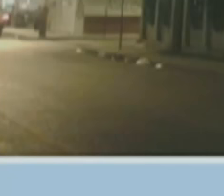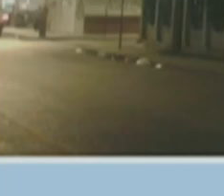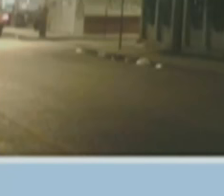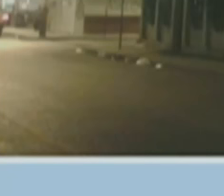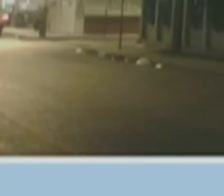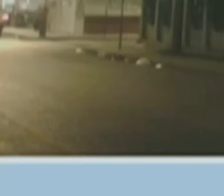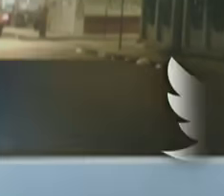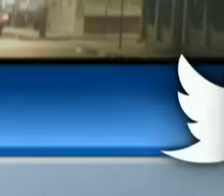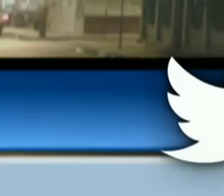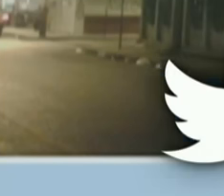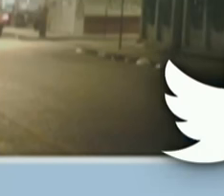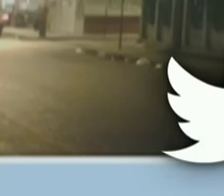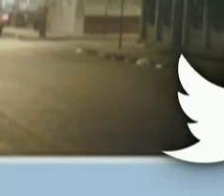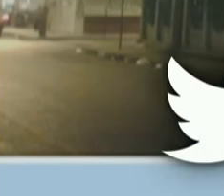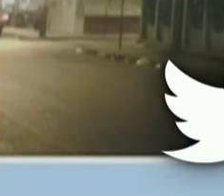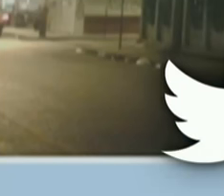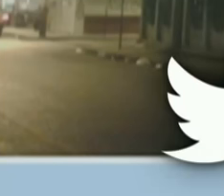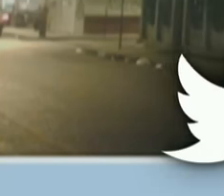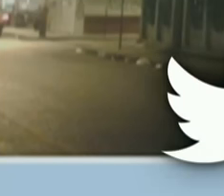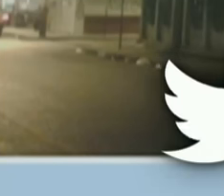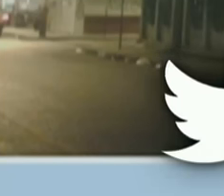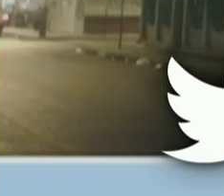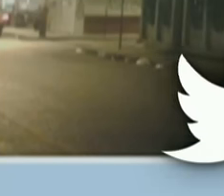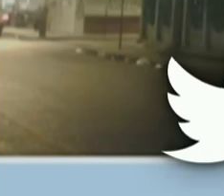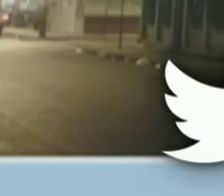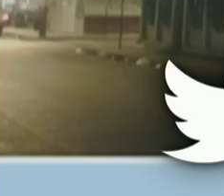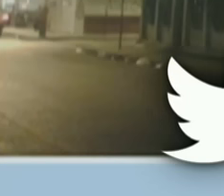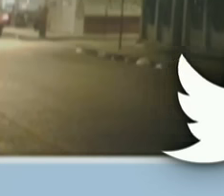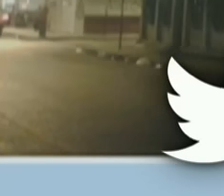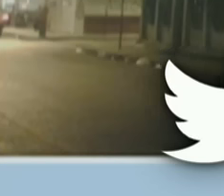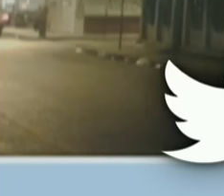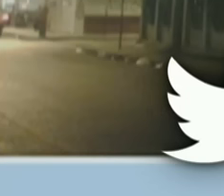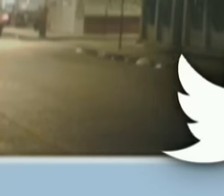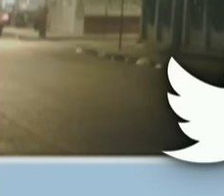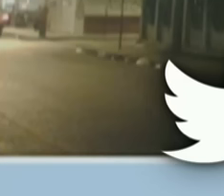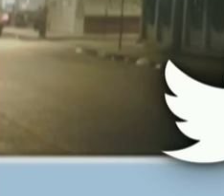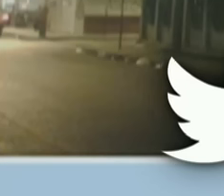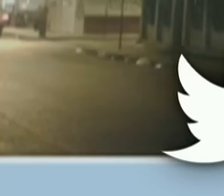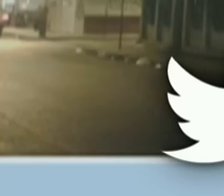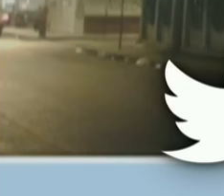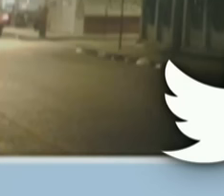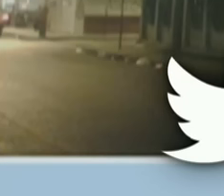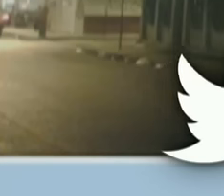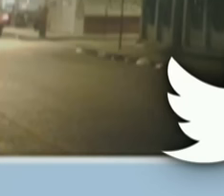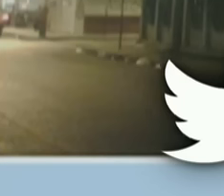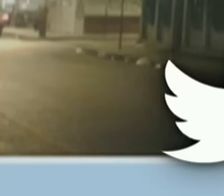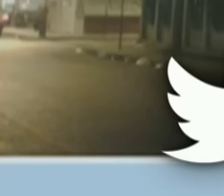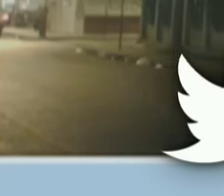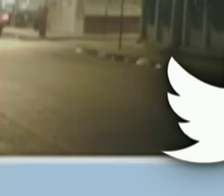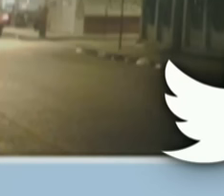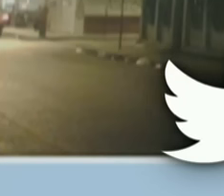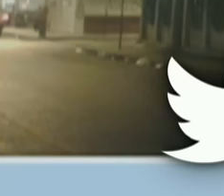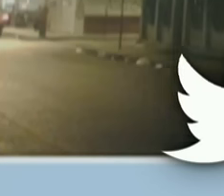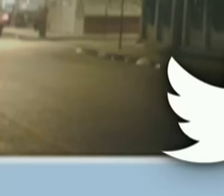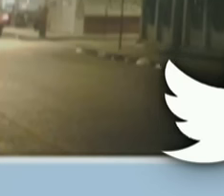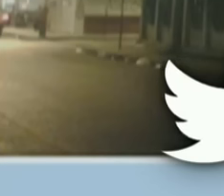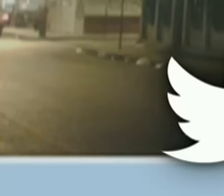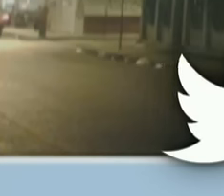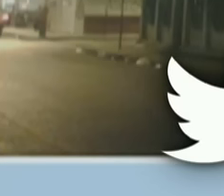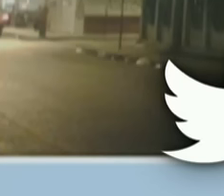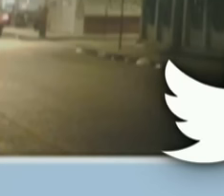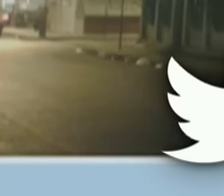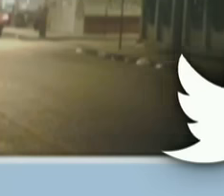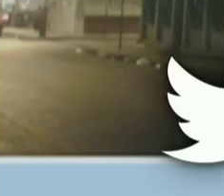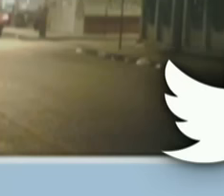humo. Así que, por favor, CENEL, Unidad de Negocios Guayaquil, Mariela Padilla, que todos los días nos sintoniza, tomar atención ahí cerca de